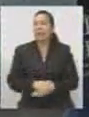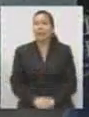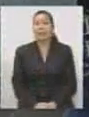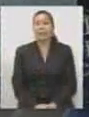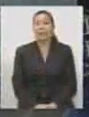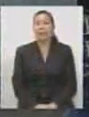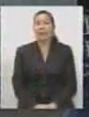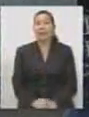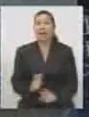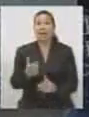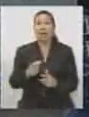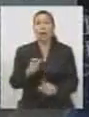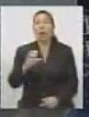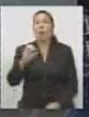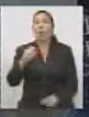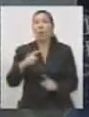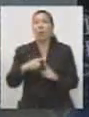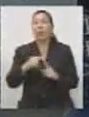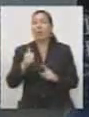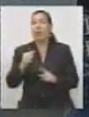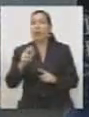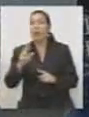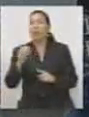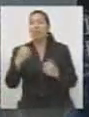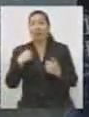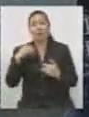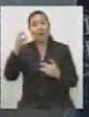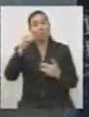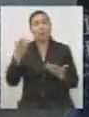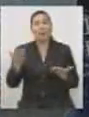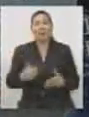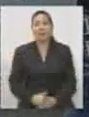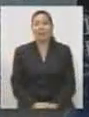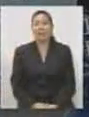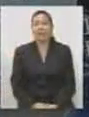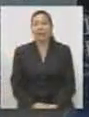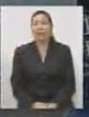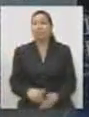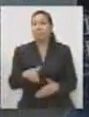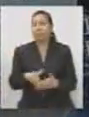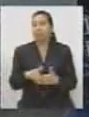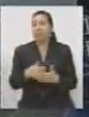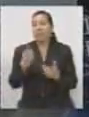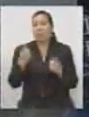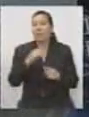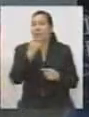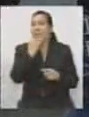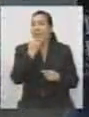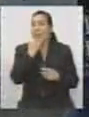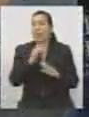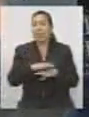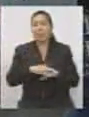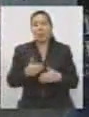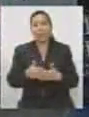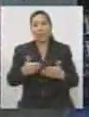Isla y Otárola tiene la opción, la oportunidad, quiero decir, de subsanar los errores tanto de la